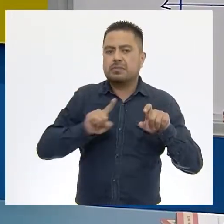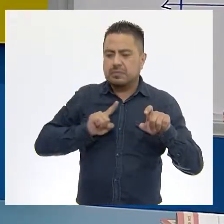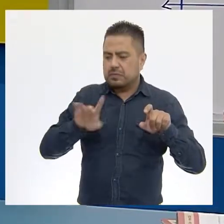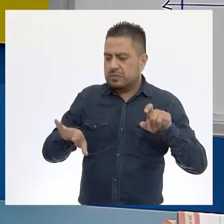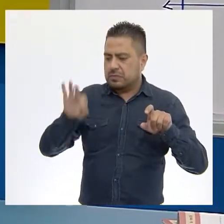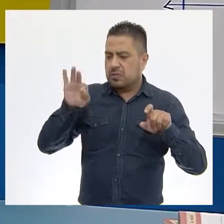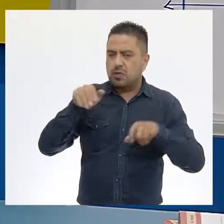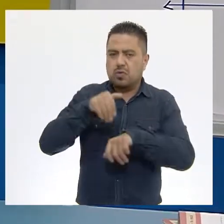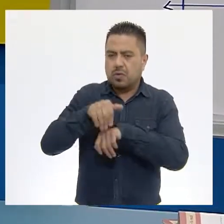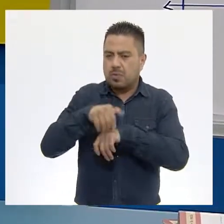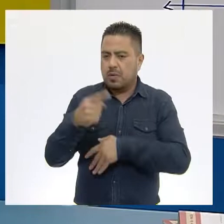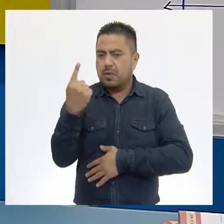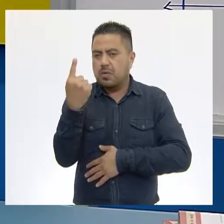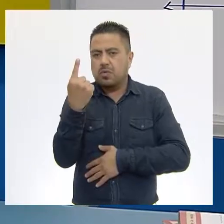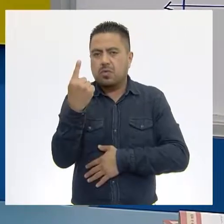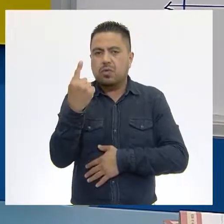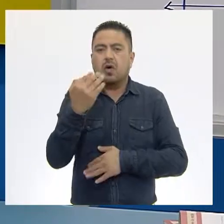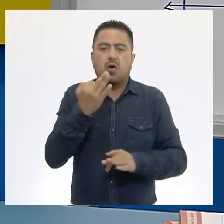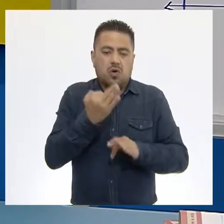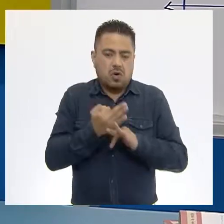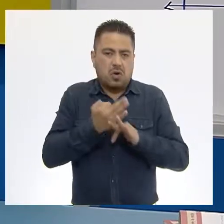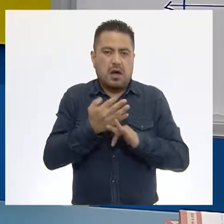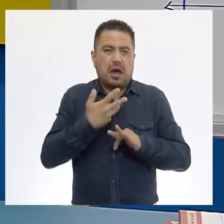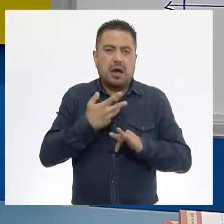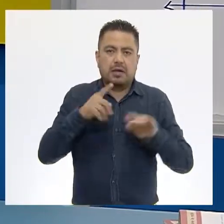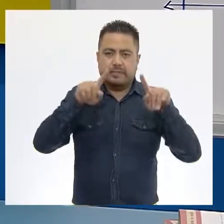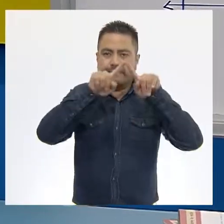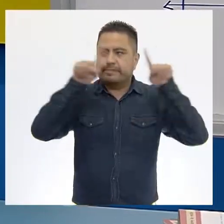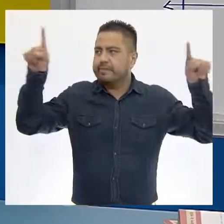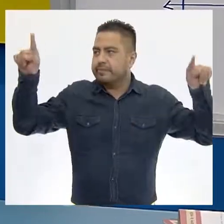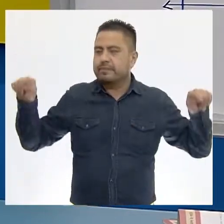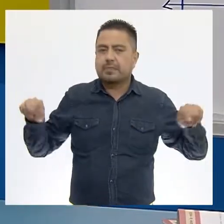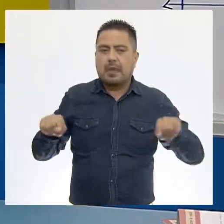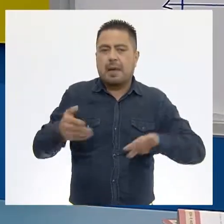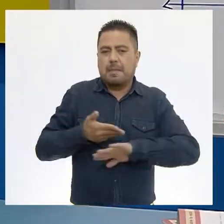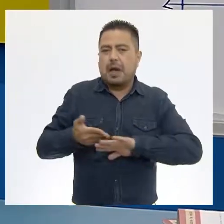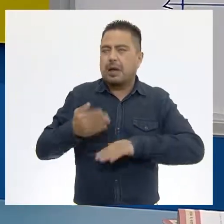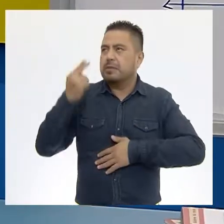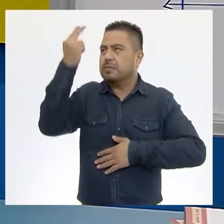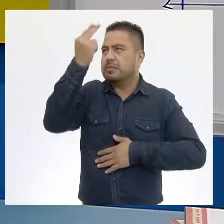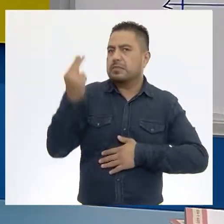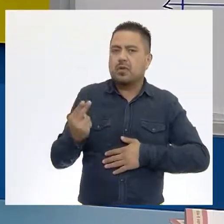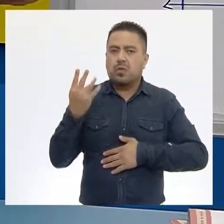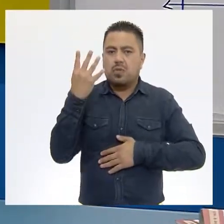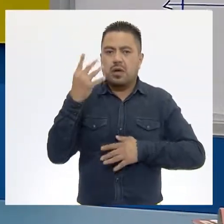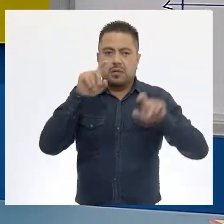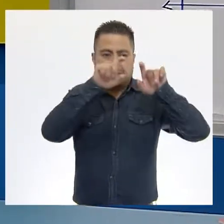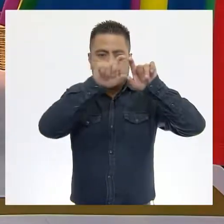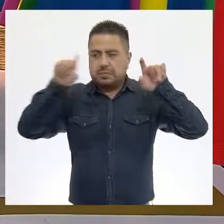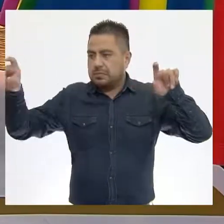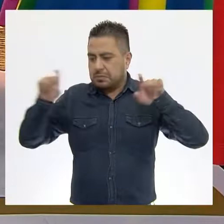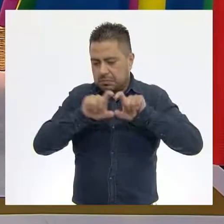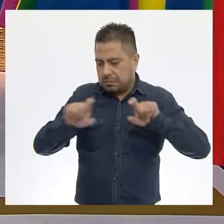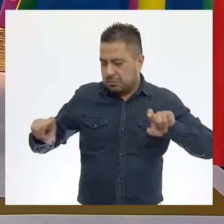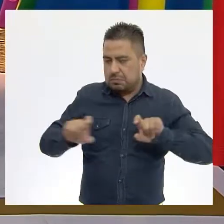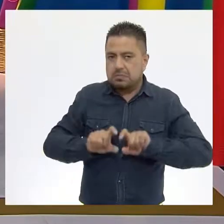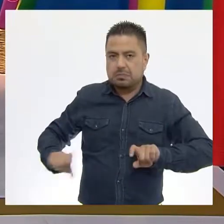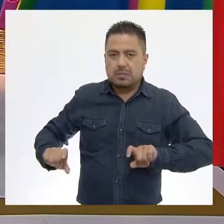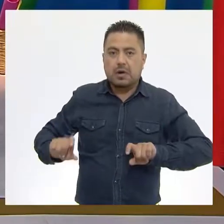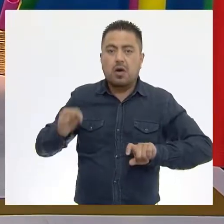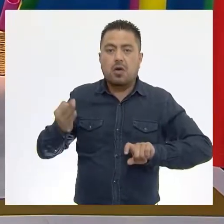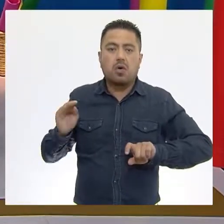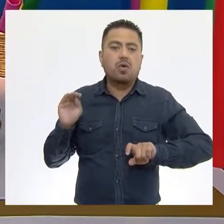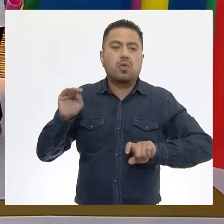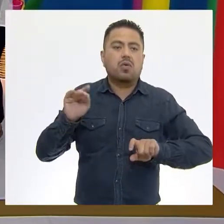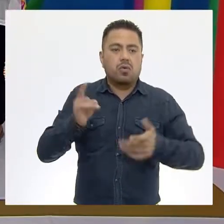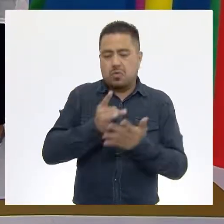el número 1. Sí. Nosotros tenemos aquí en el pizarrón ya dibujadas las 4 rectas y también tenemos puestos